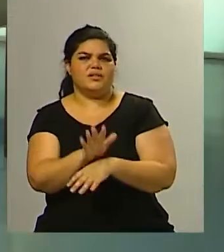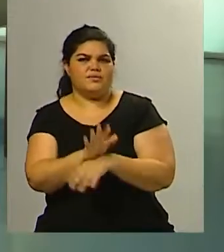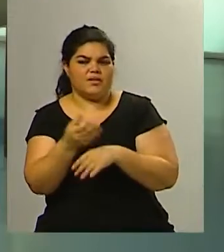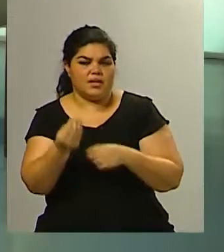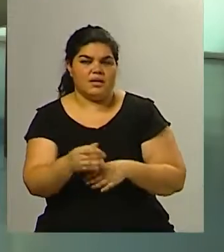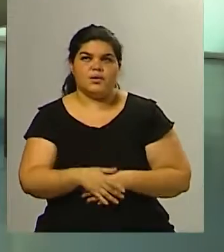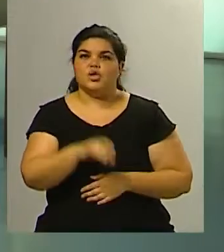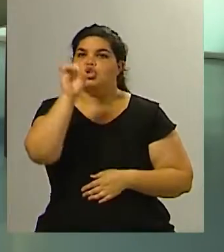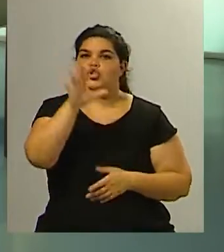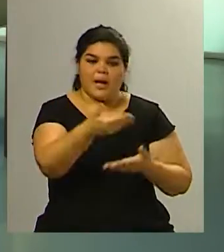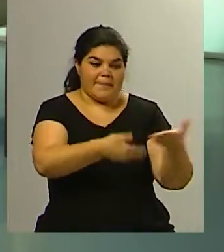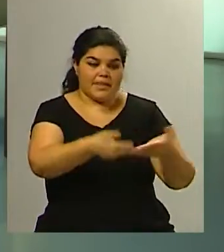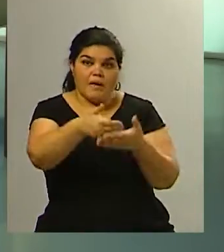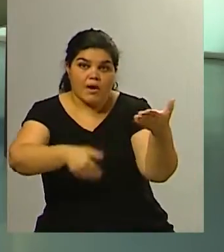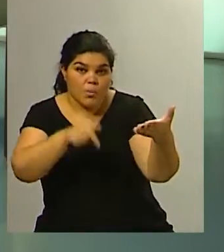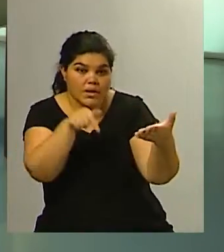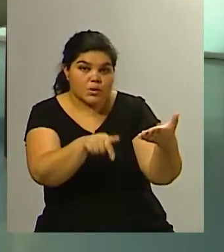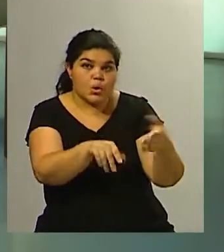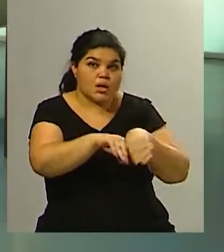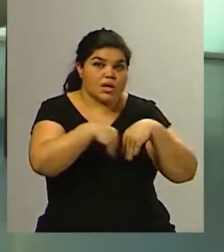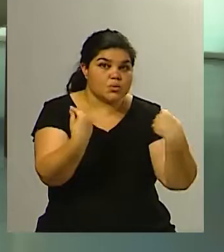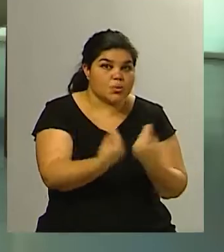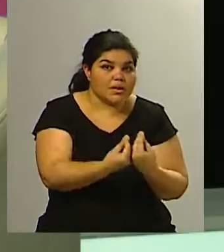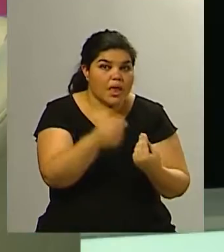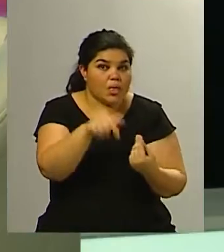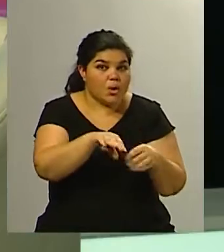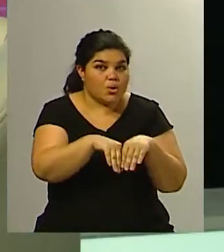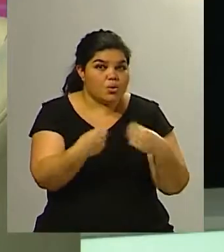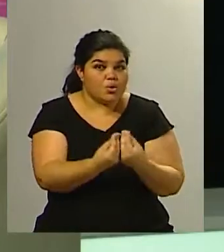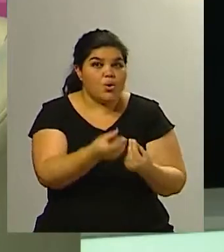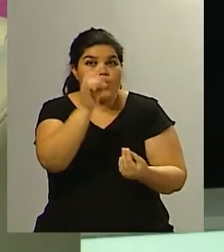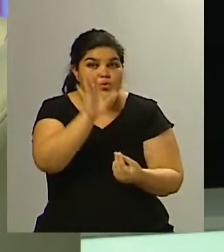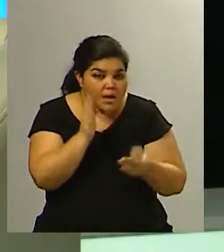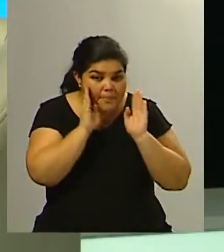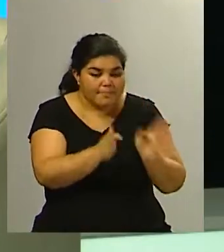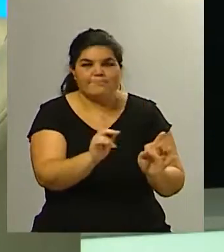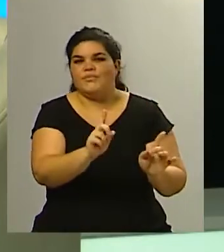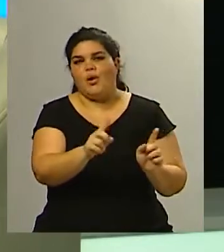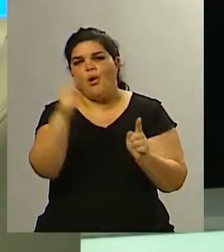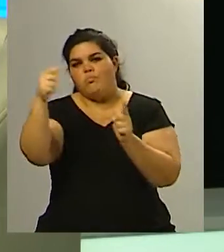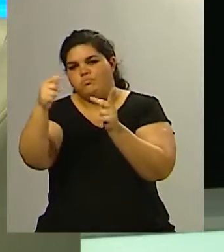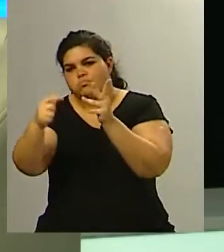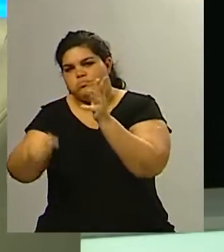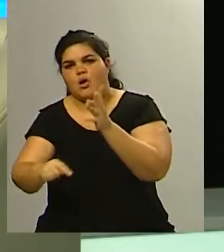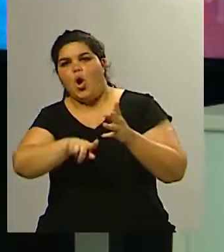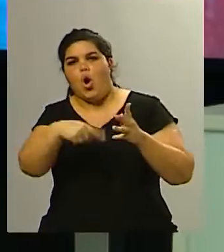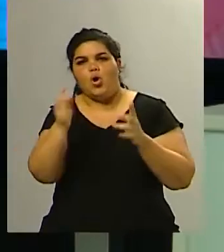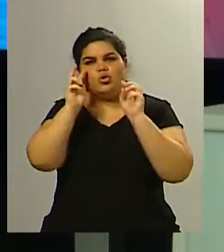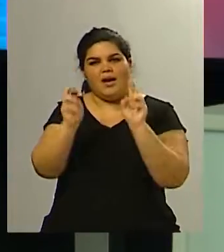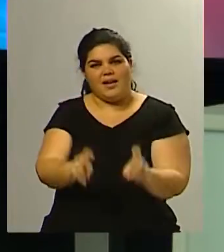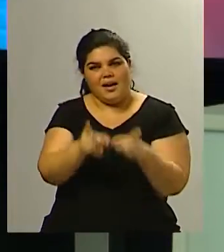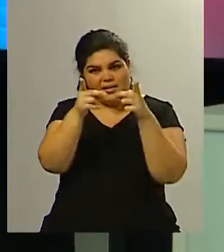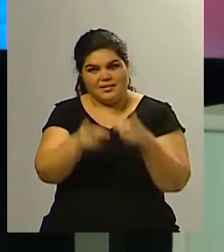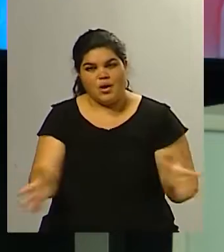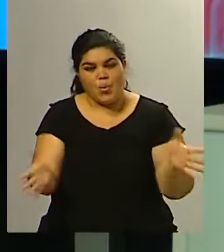operativo, en el estudio de evaluación, o cuál fue el resultado de evaluación. Hay que fijarse en otros indicadores también. Claro, y que sea,